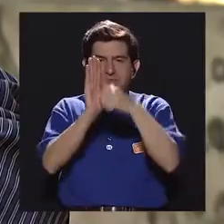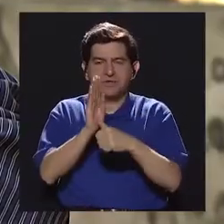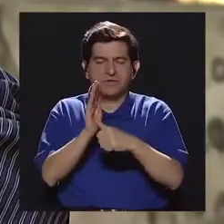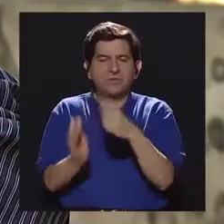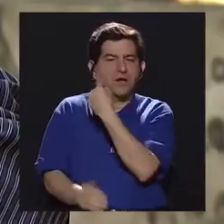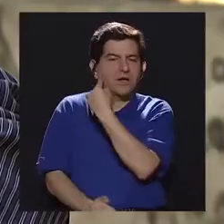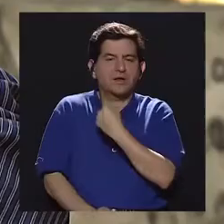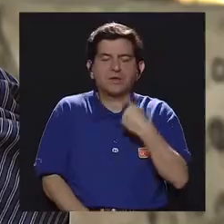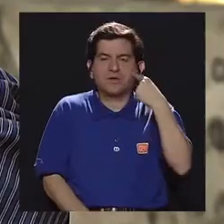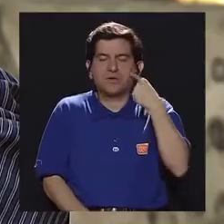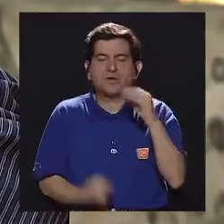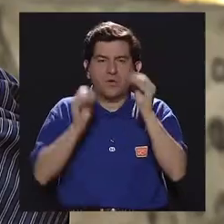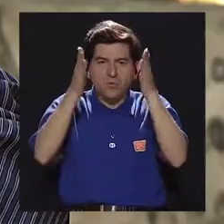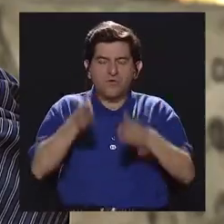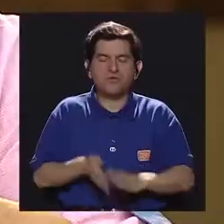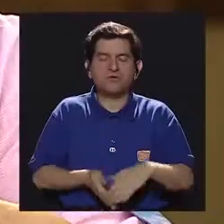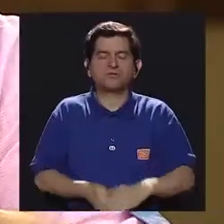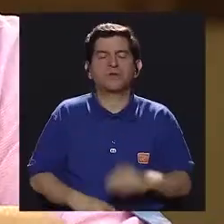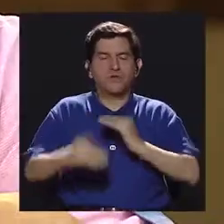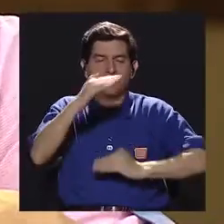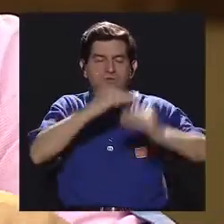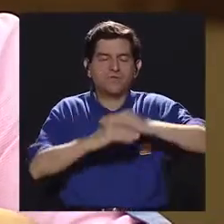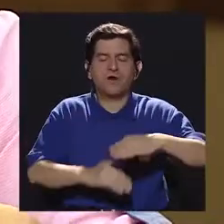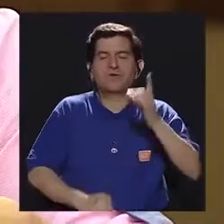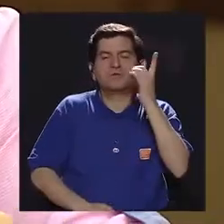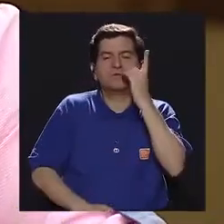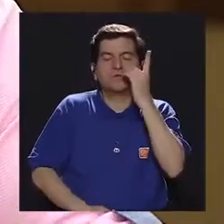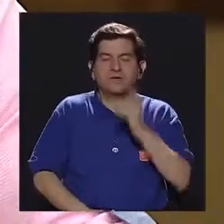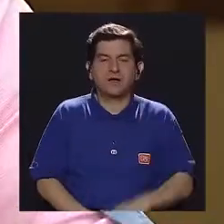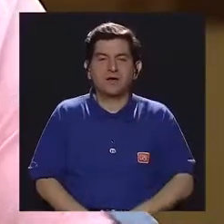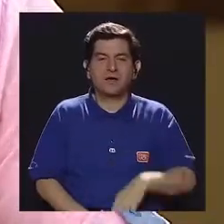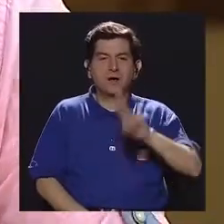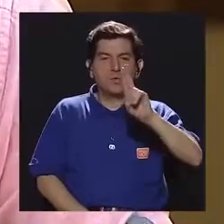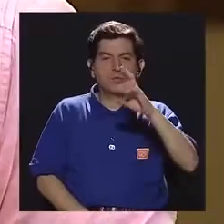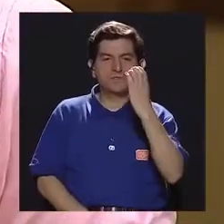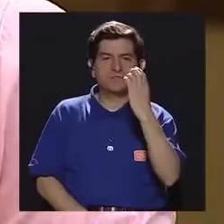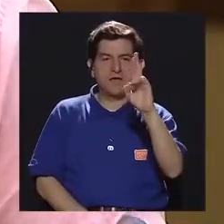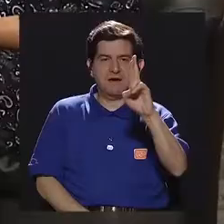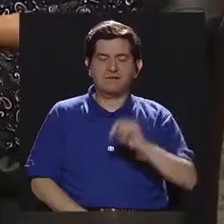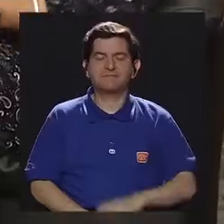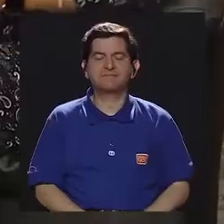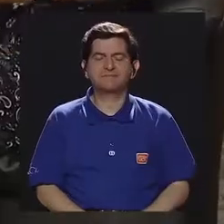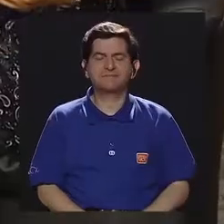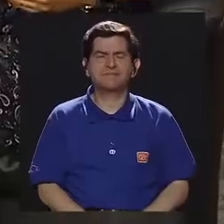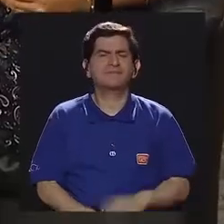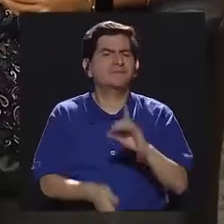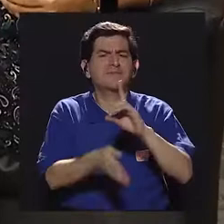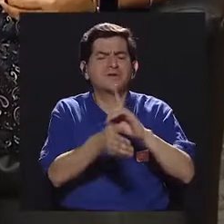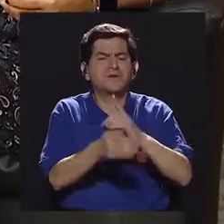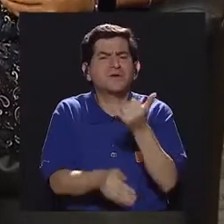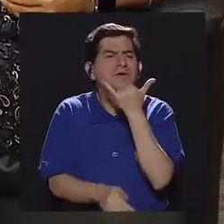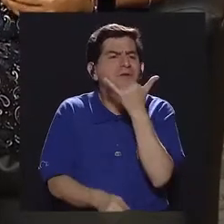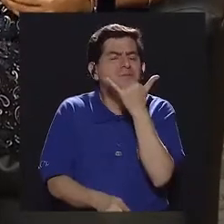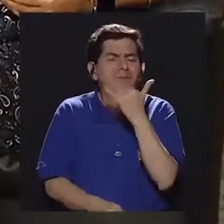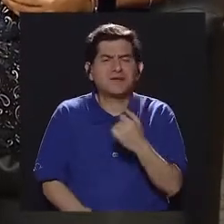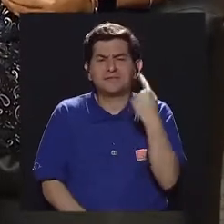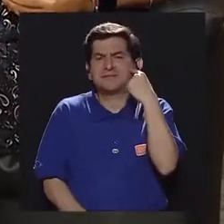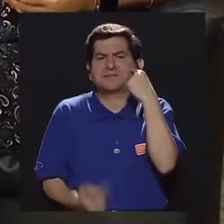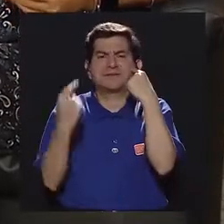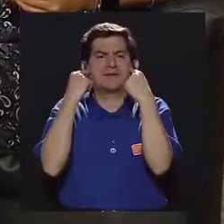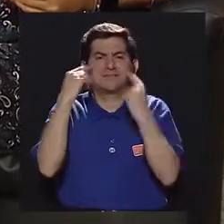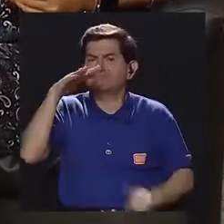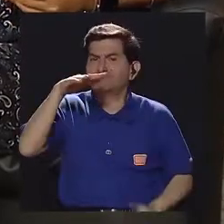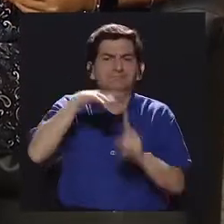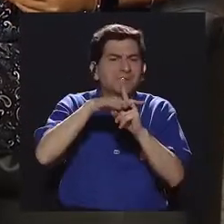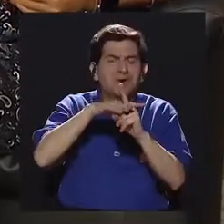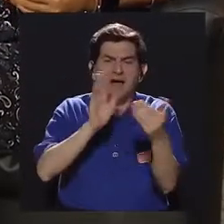cirujano maxilofacial, profesor de la Facultad de Odontología de la Universidad de Costa Rica. Doctor, ¿qué pasa si las muelas cordales